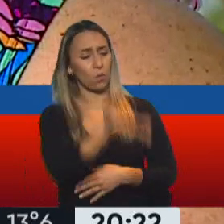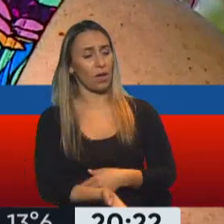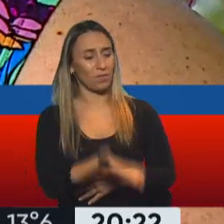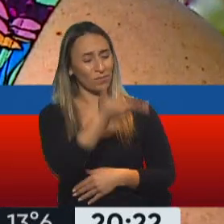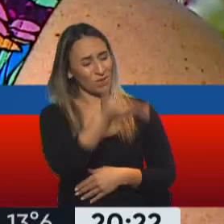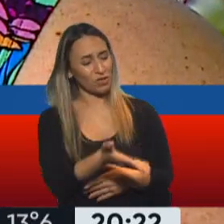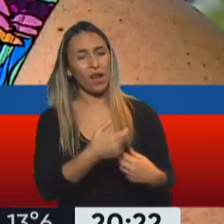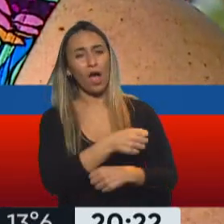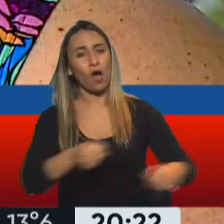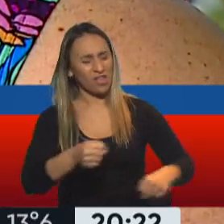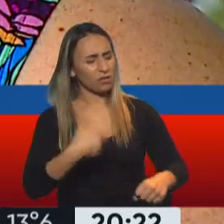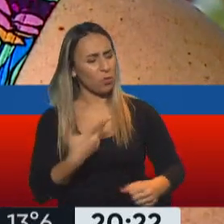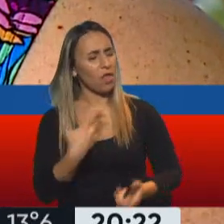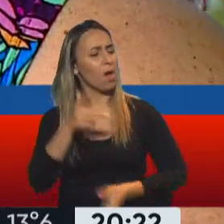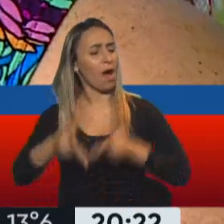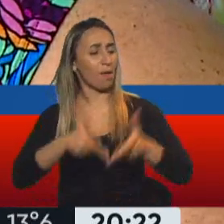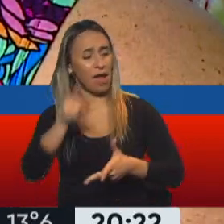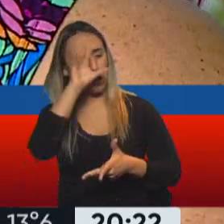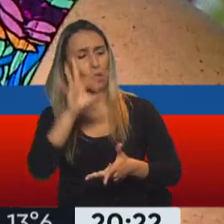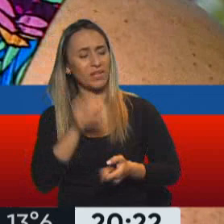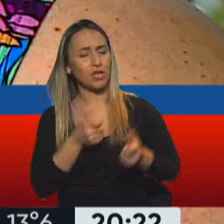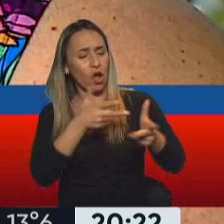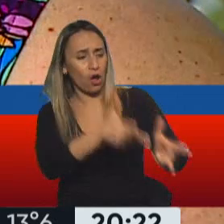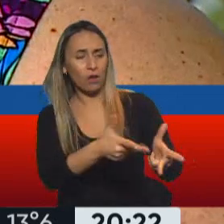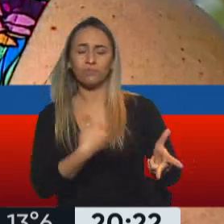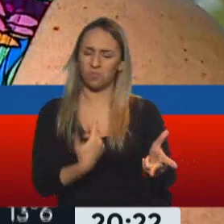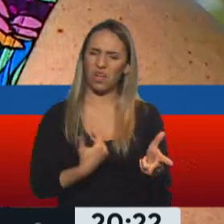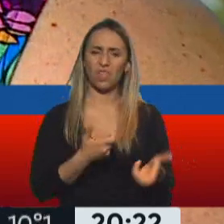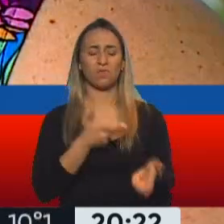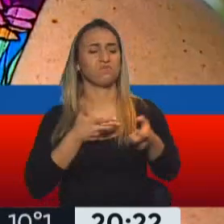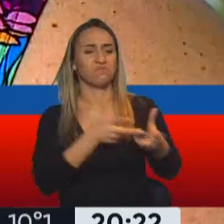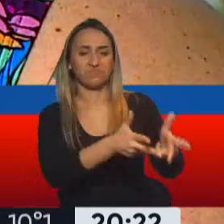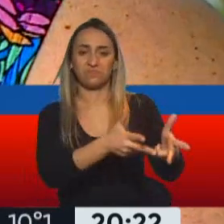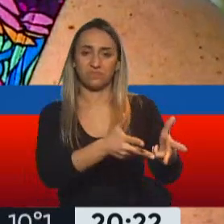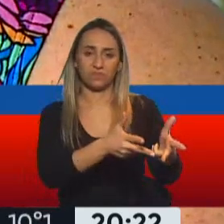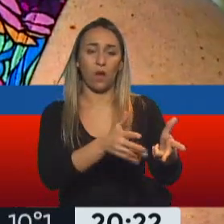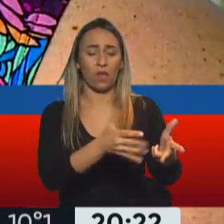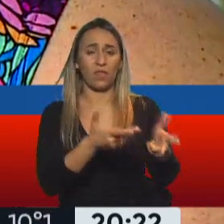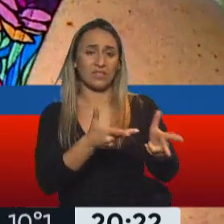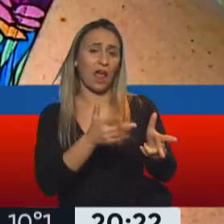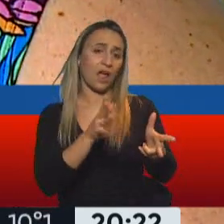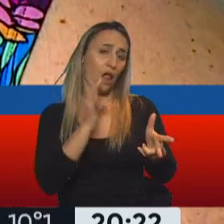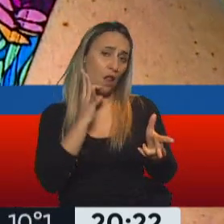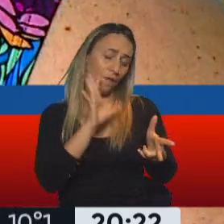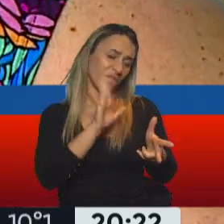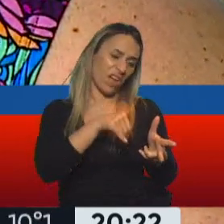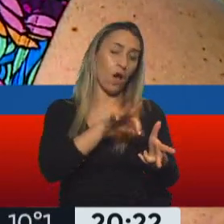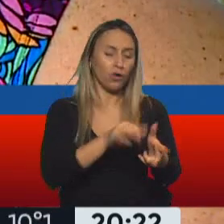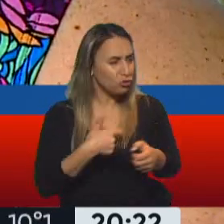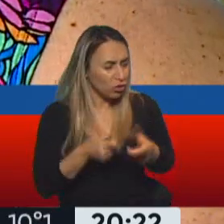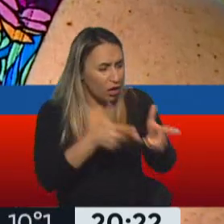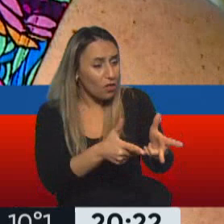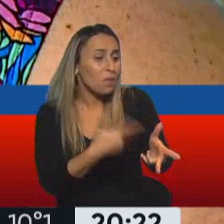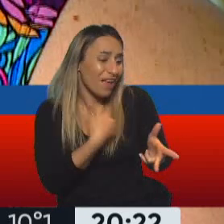trata de una persona gorda, ¿no? Para opinar, para decir, para decir algo feo o para decir no, lo digo por tu